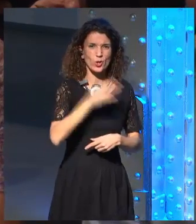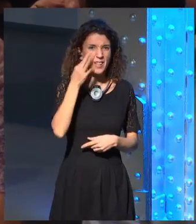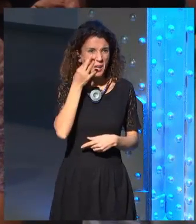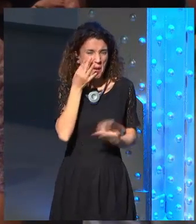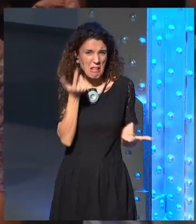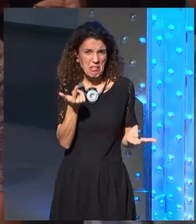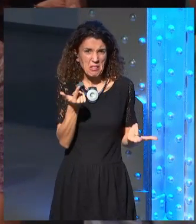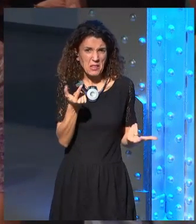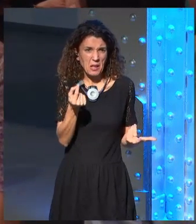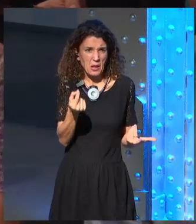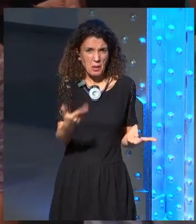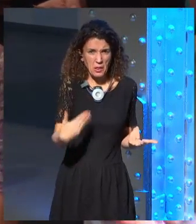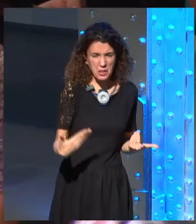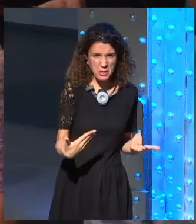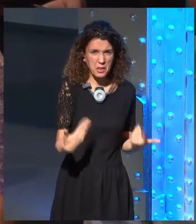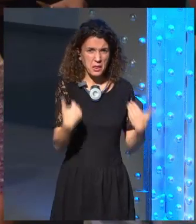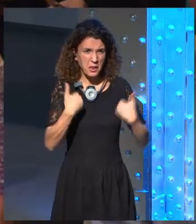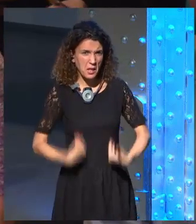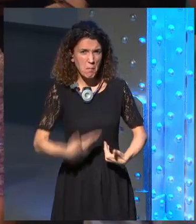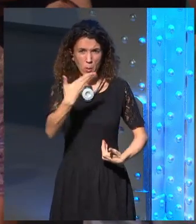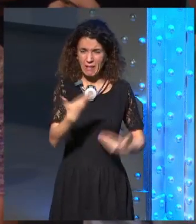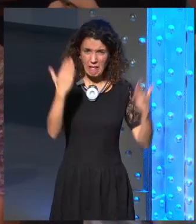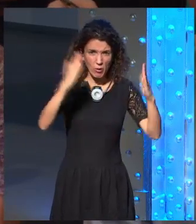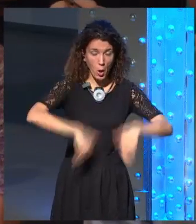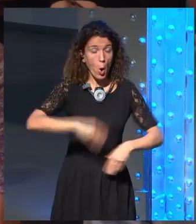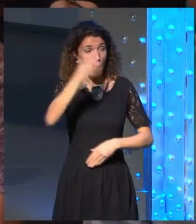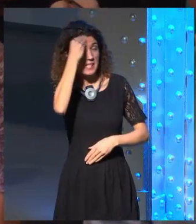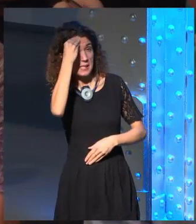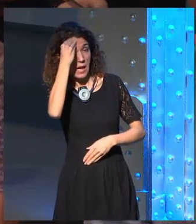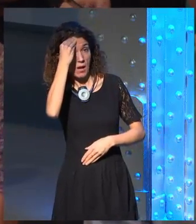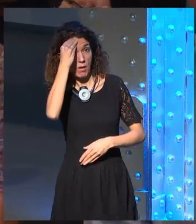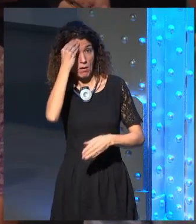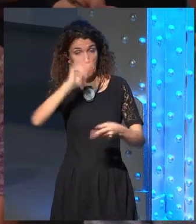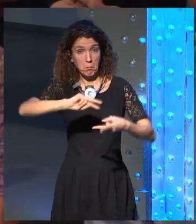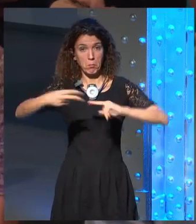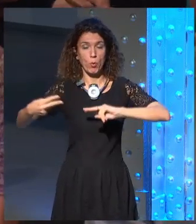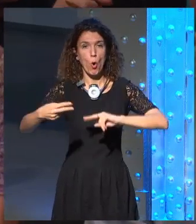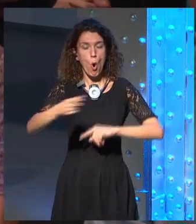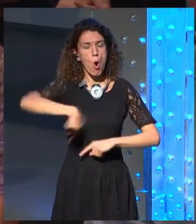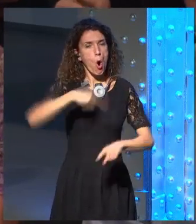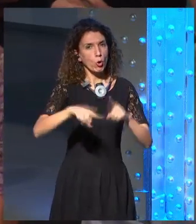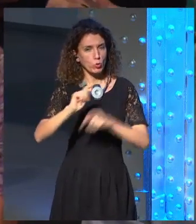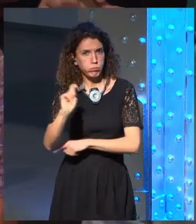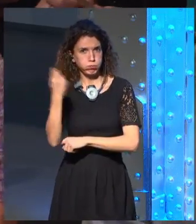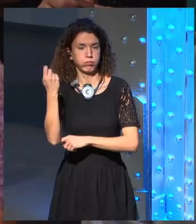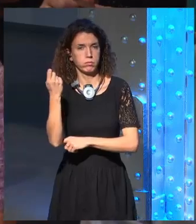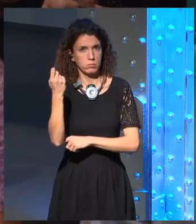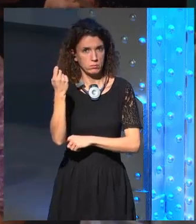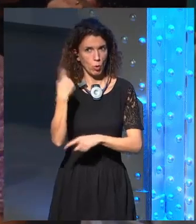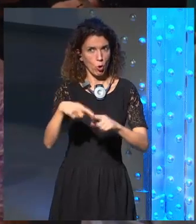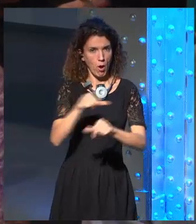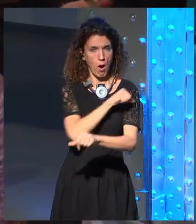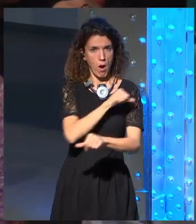realmente insignificantes en esa inmensidad, o te ha hecho pensar que hemos logrado grandes cosas como especie.